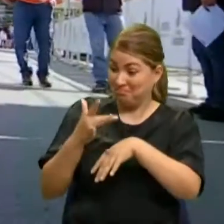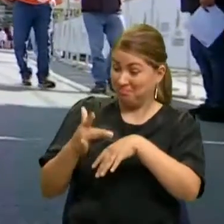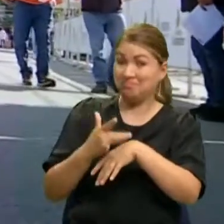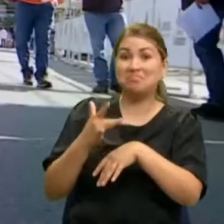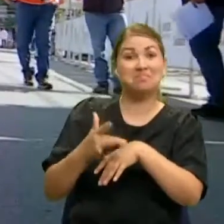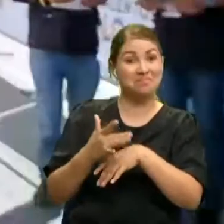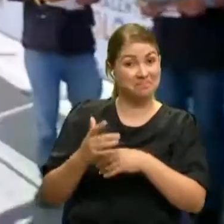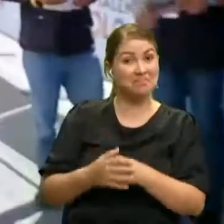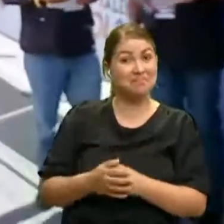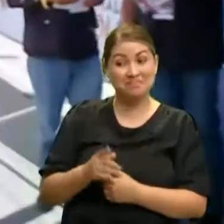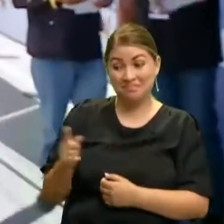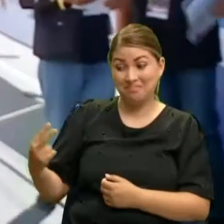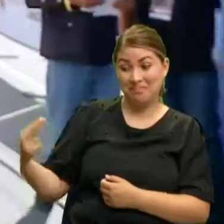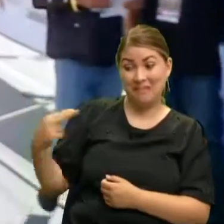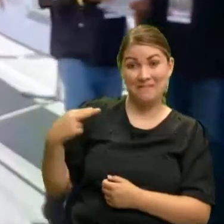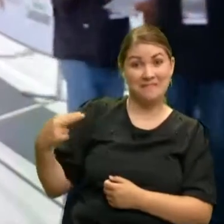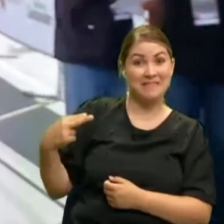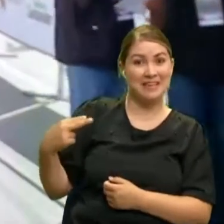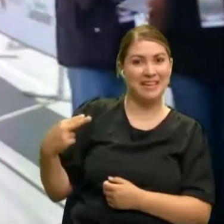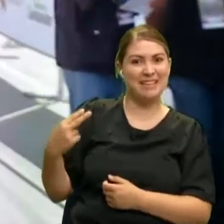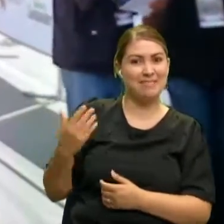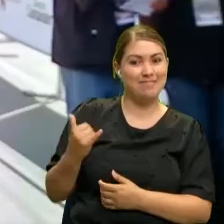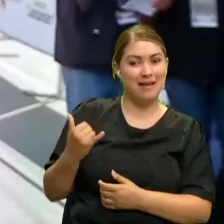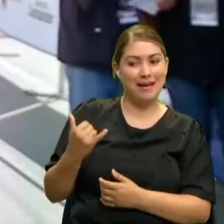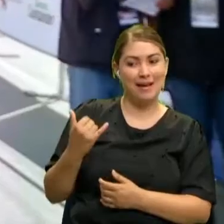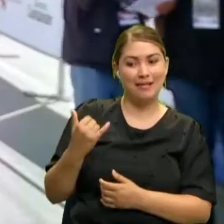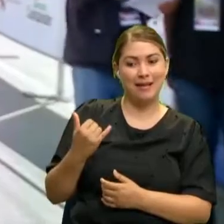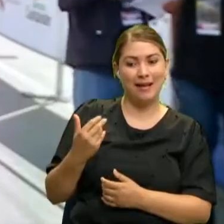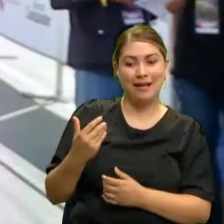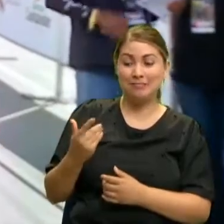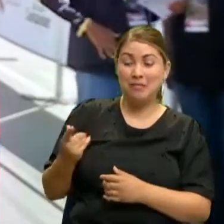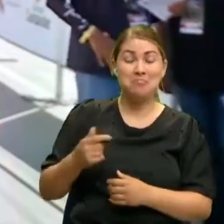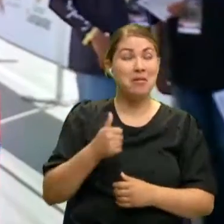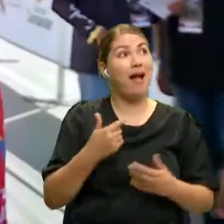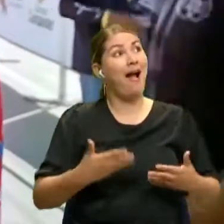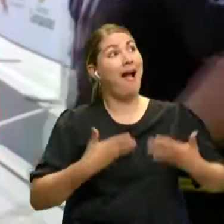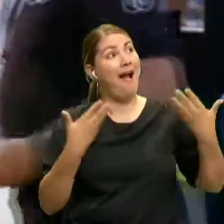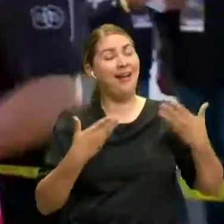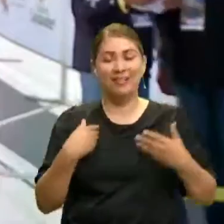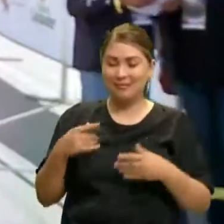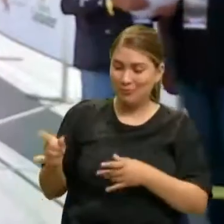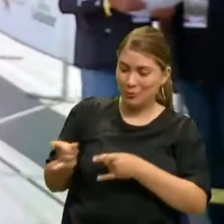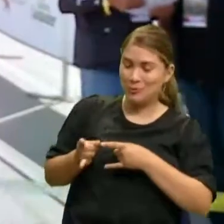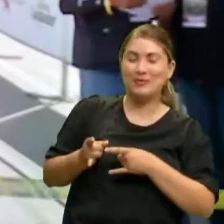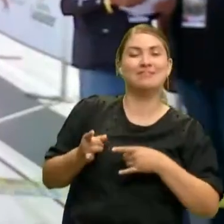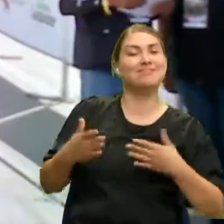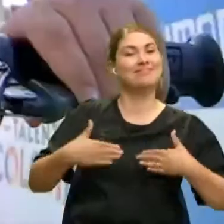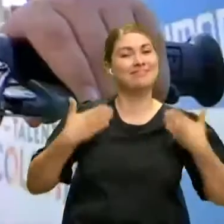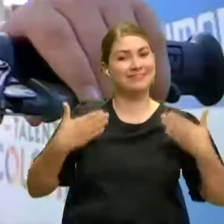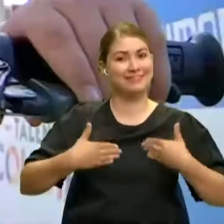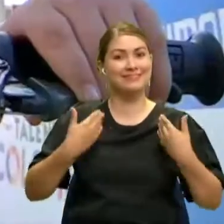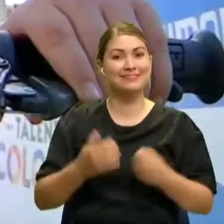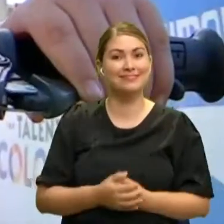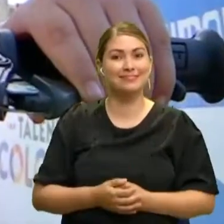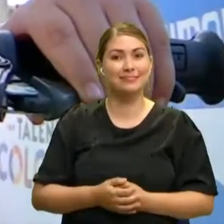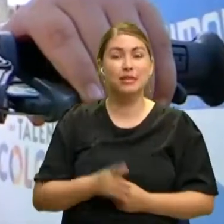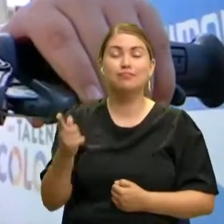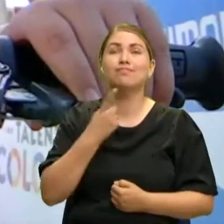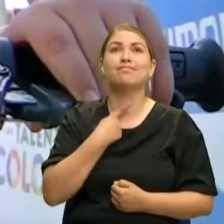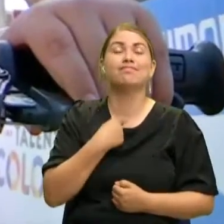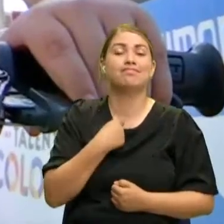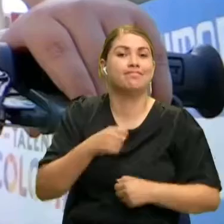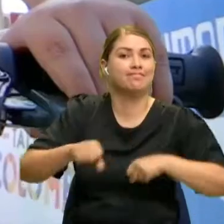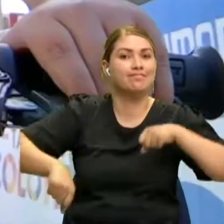así como ellos nos ven a nosotros como para entusiasmarse ellos, también a nosotros nos da como alegría. Y además de su gusto